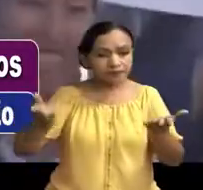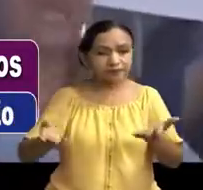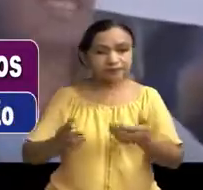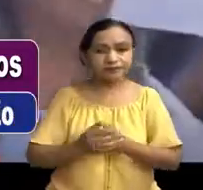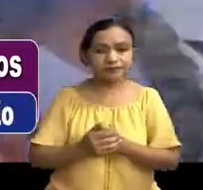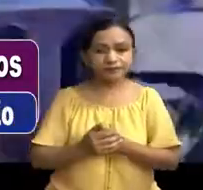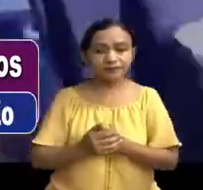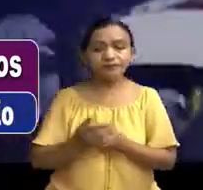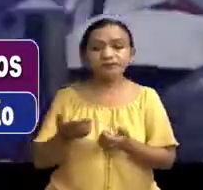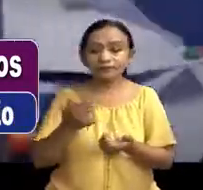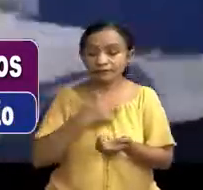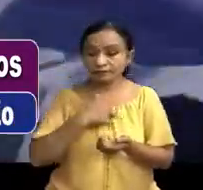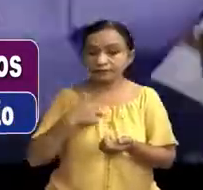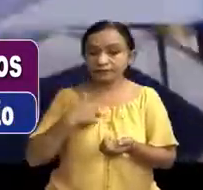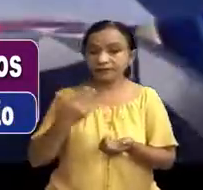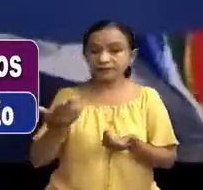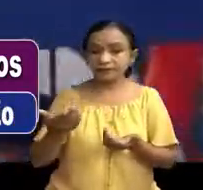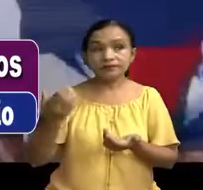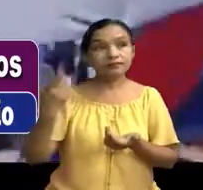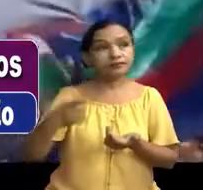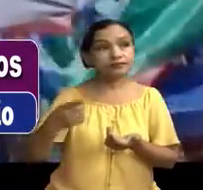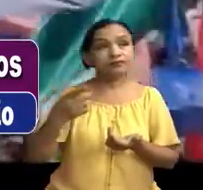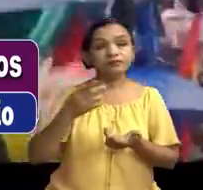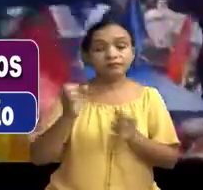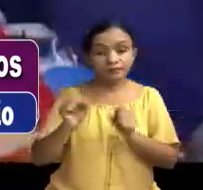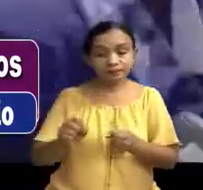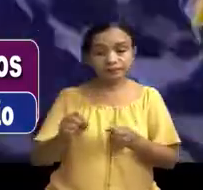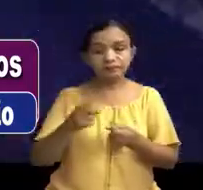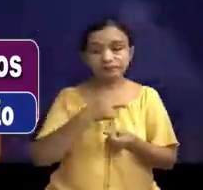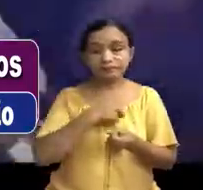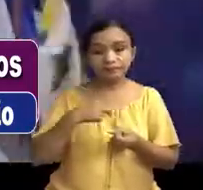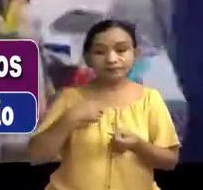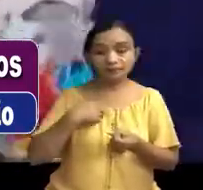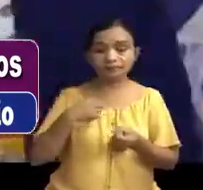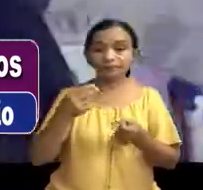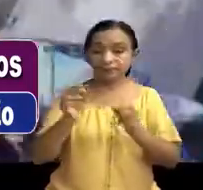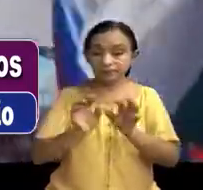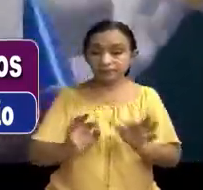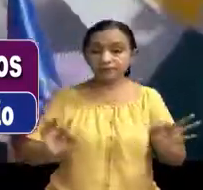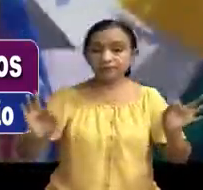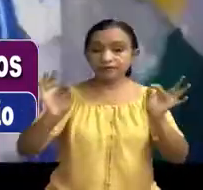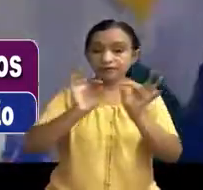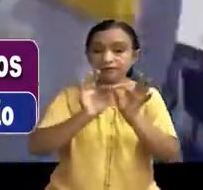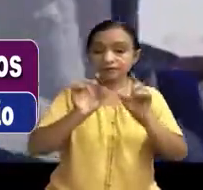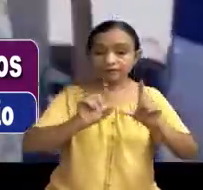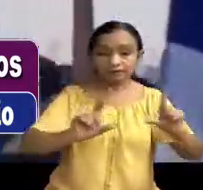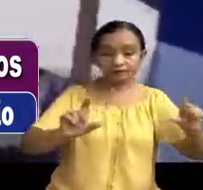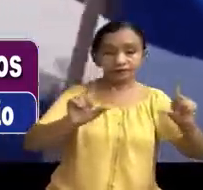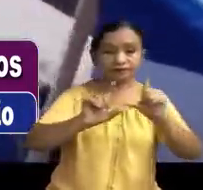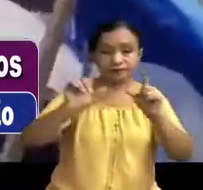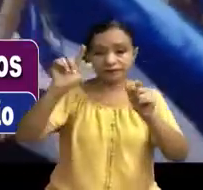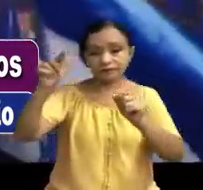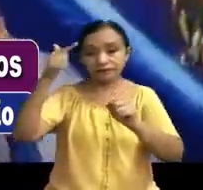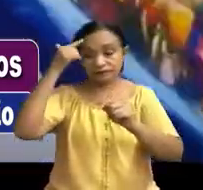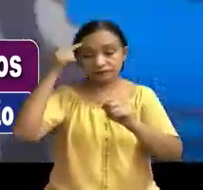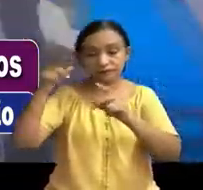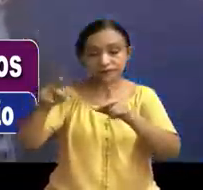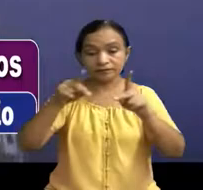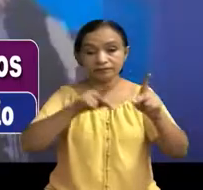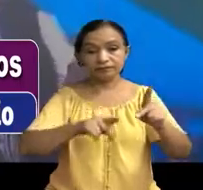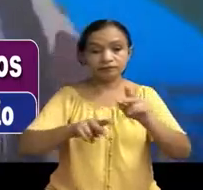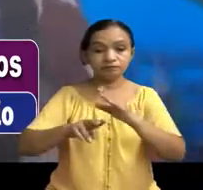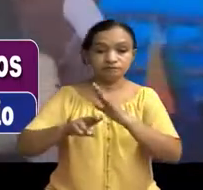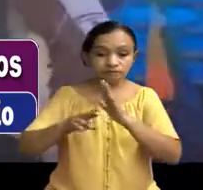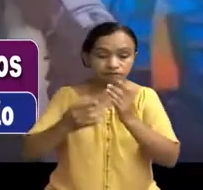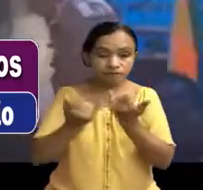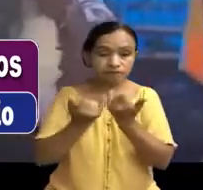los que fueron reivindicados y son los que llegaron al poder y son los que están en los principales puestos de representación. Y son los que están resistiendo en el poder